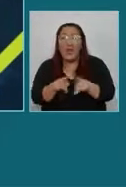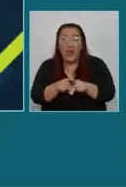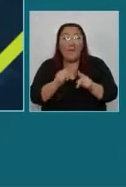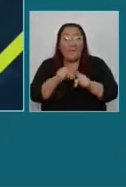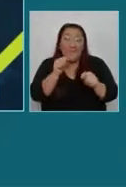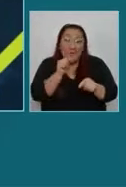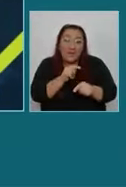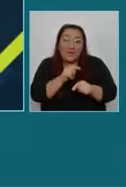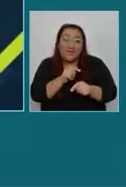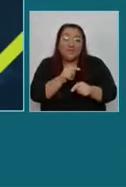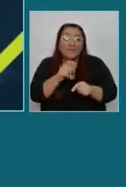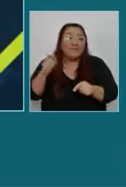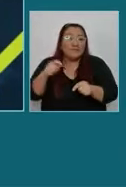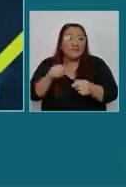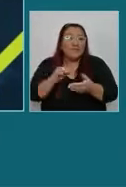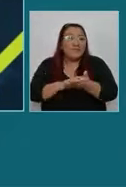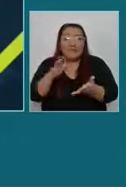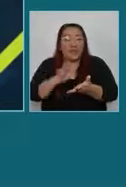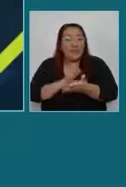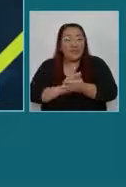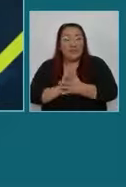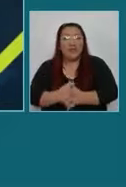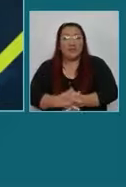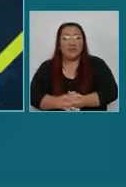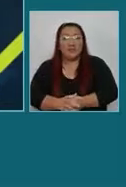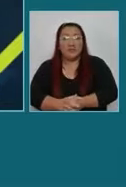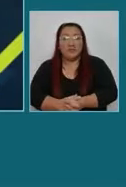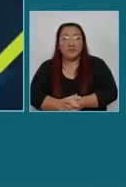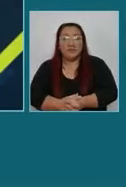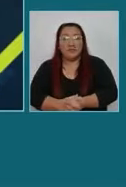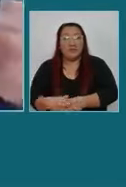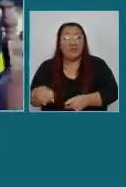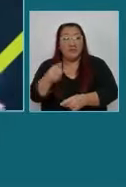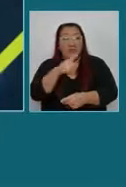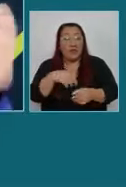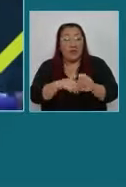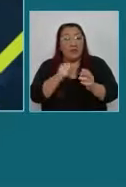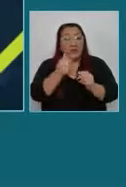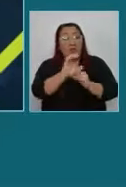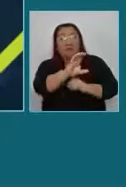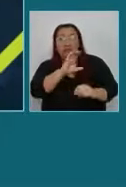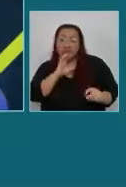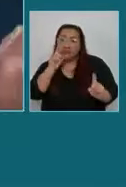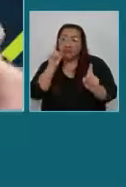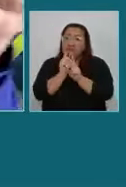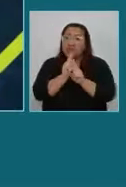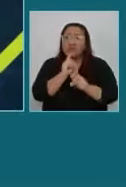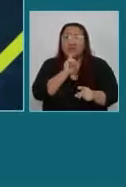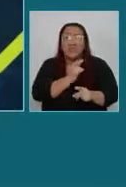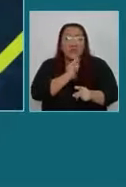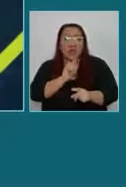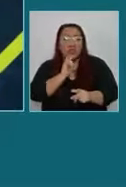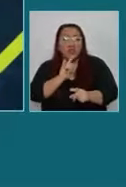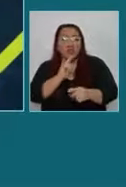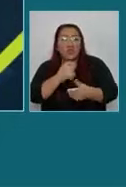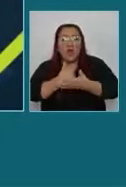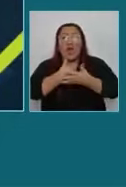han necesitado ni siquiera pre-seed ni ronda serie A. Ellos han levantado fondos ya de Estados Unidos directamente, que esto se dio